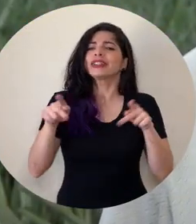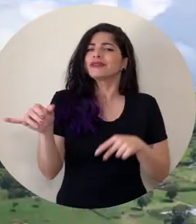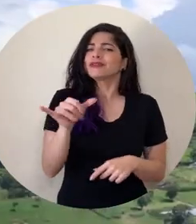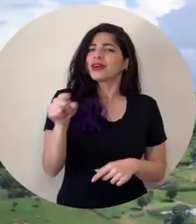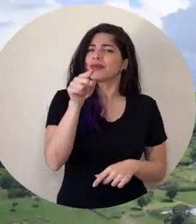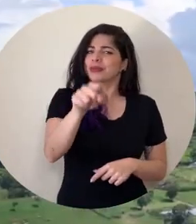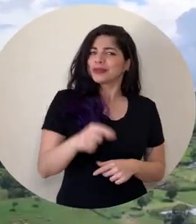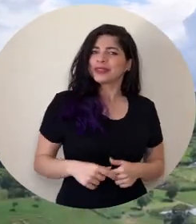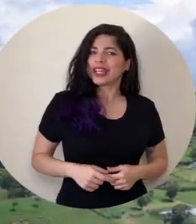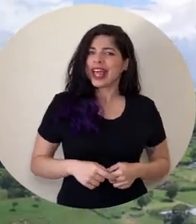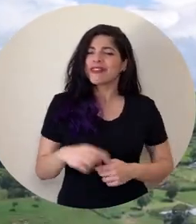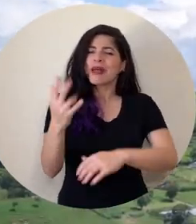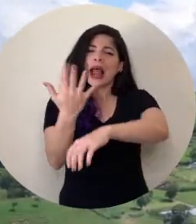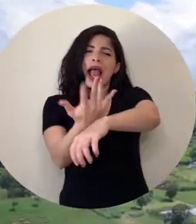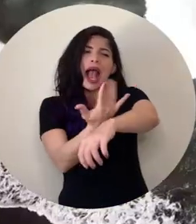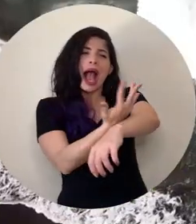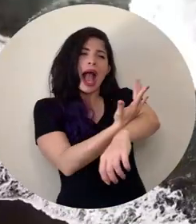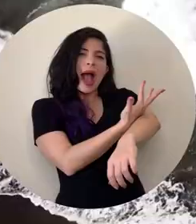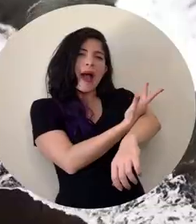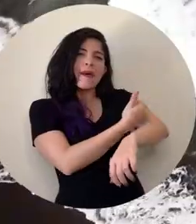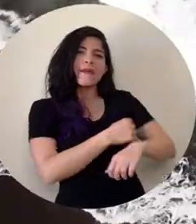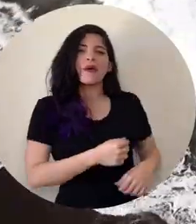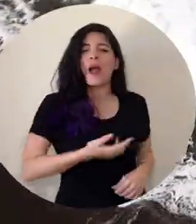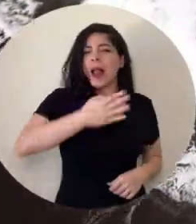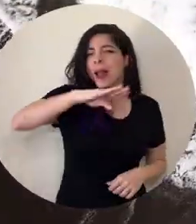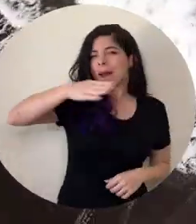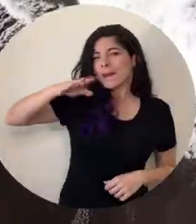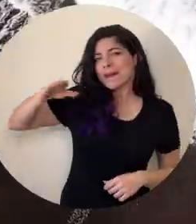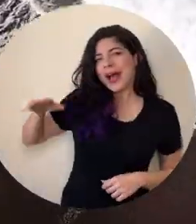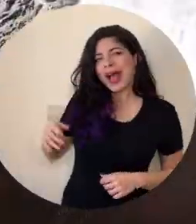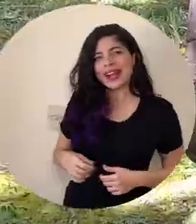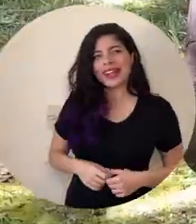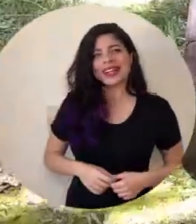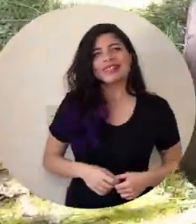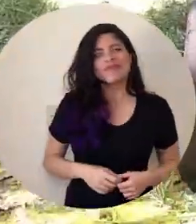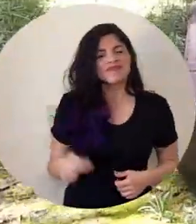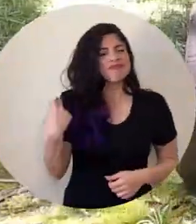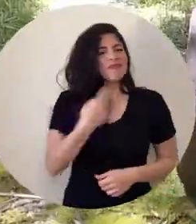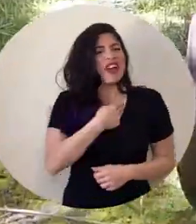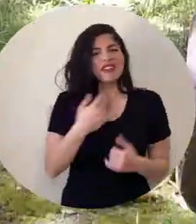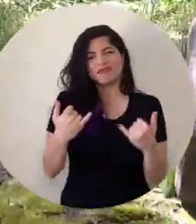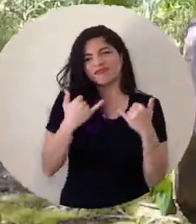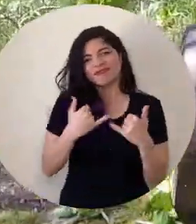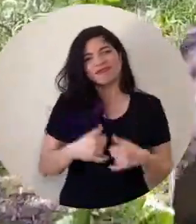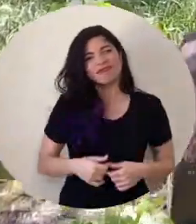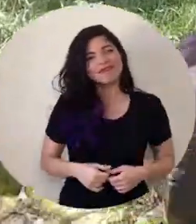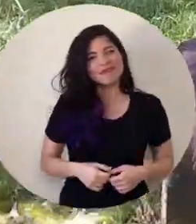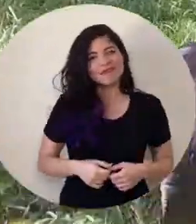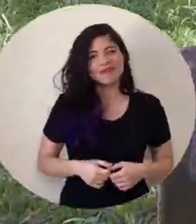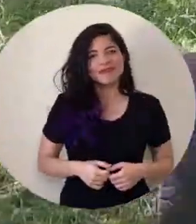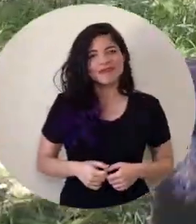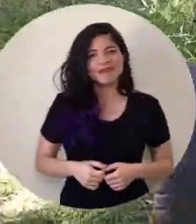vos. En tus campos, en tus mares, es lo nuestro.